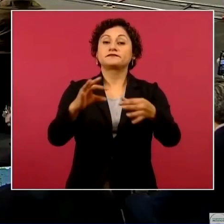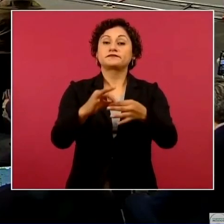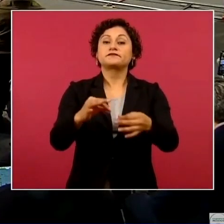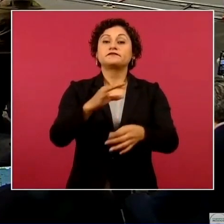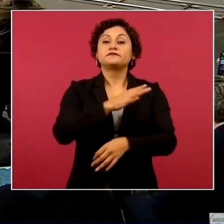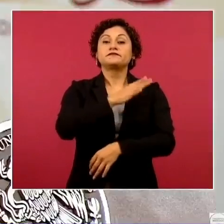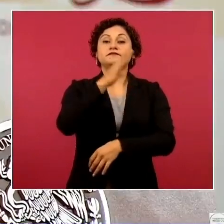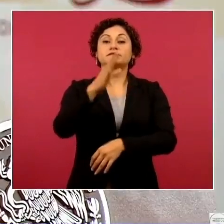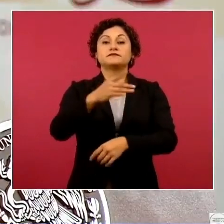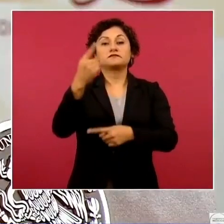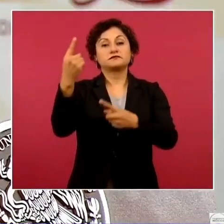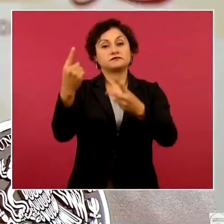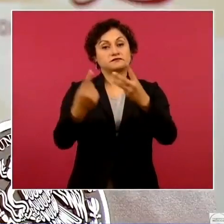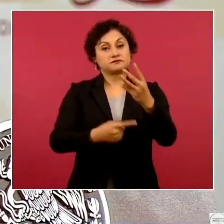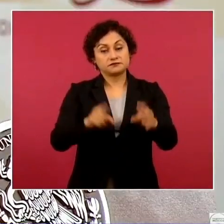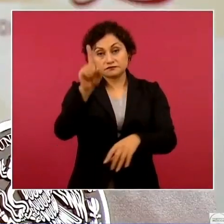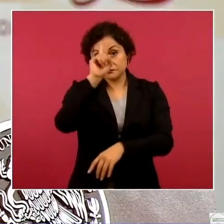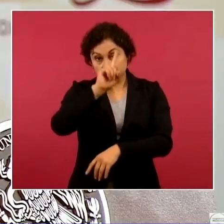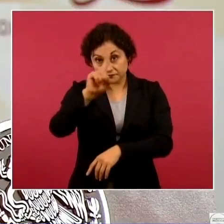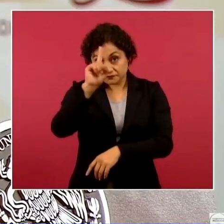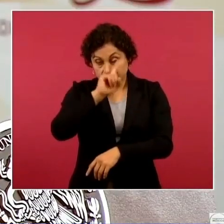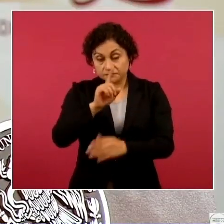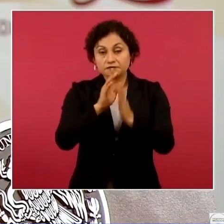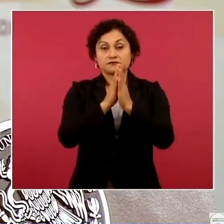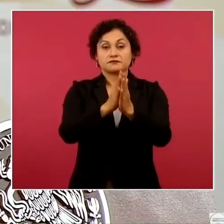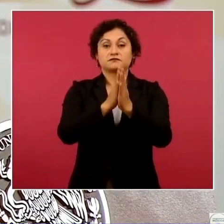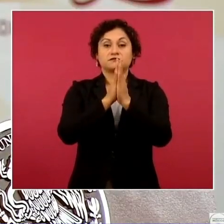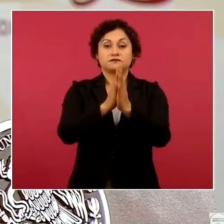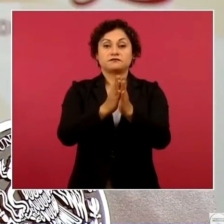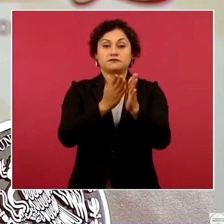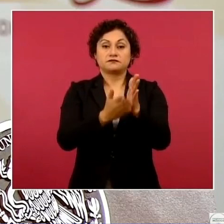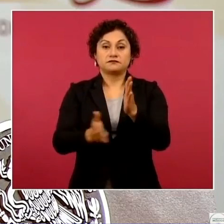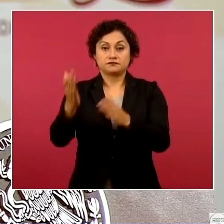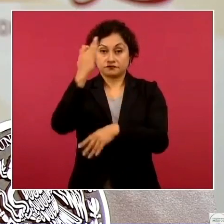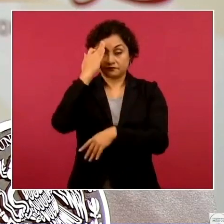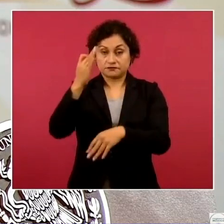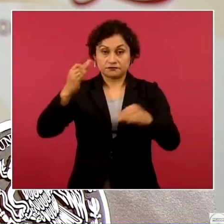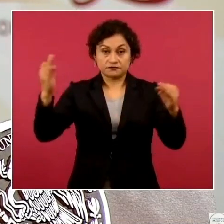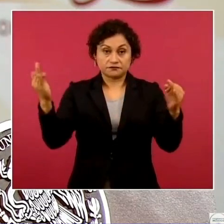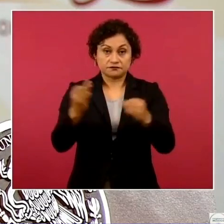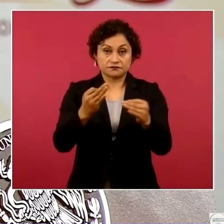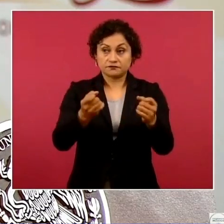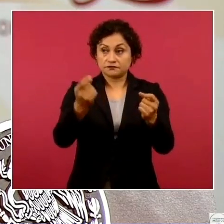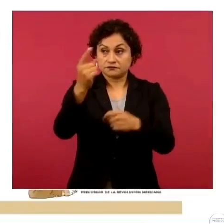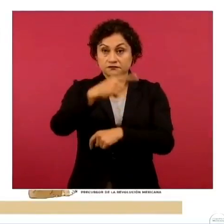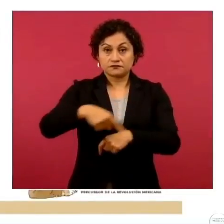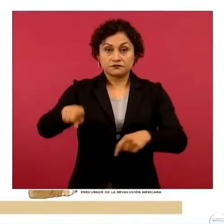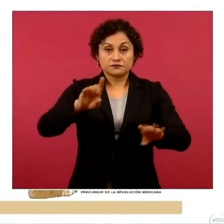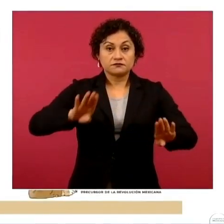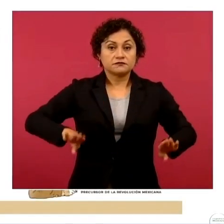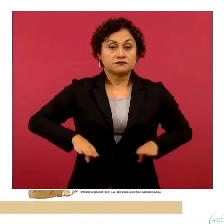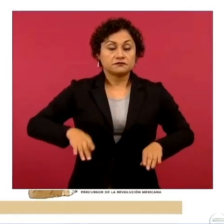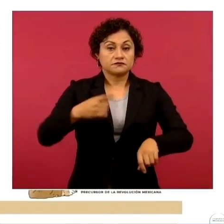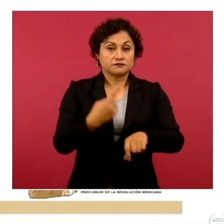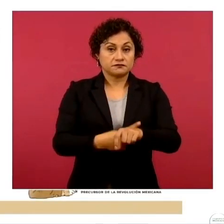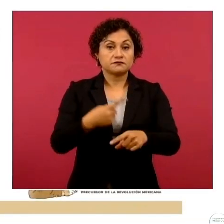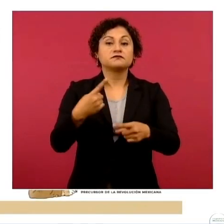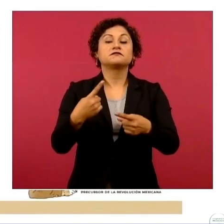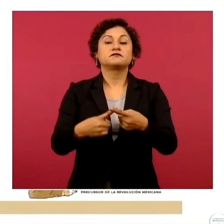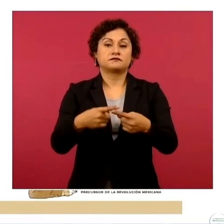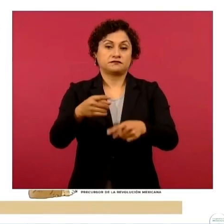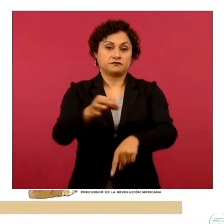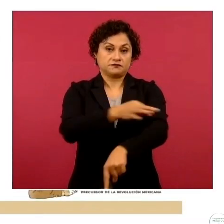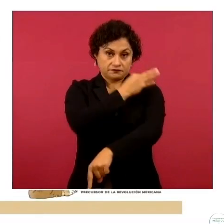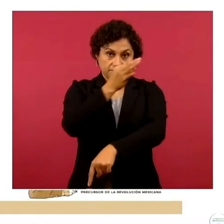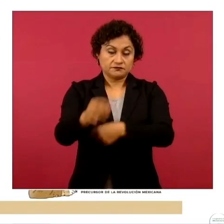todas las temporadas invernales, no es la excepción en esta. Vacunarse, si estás enfermo, quédate en casa preferentemente